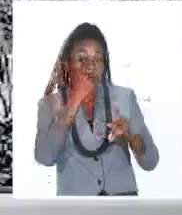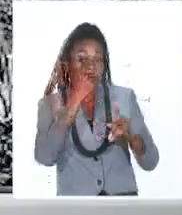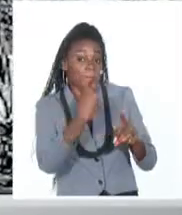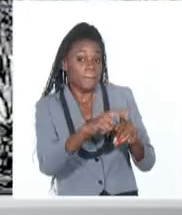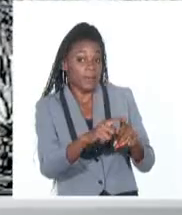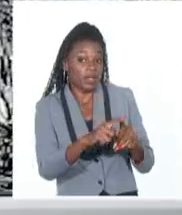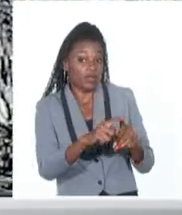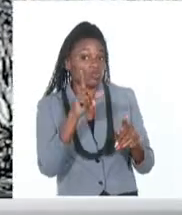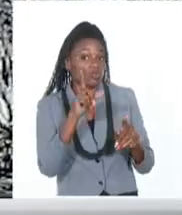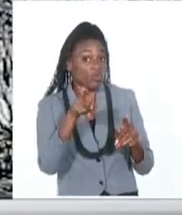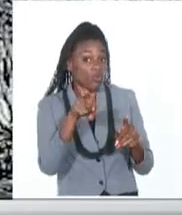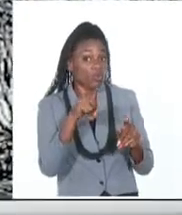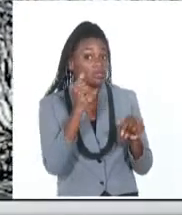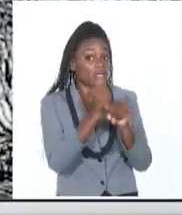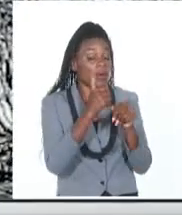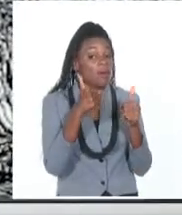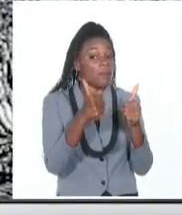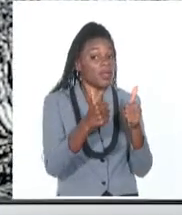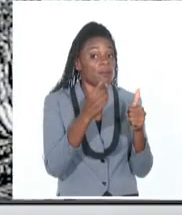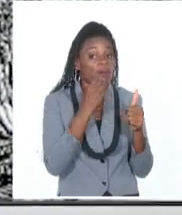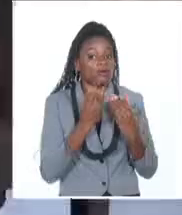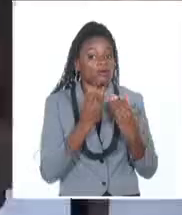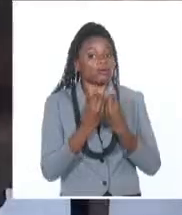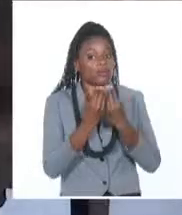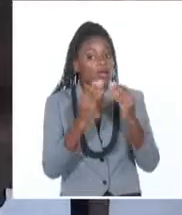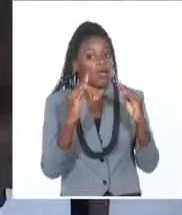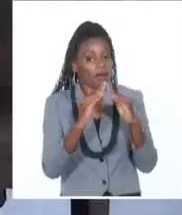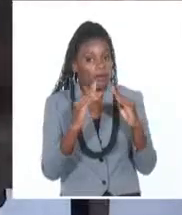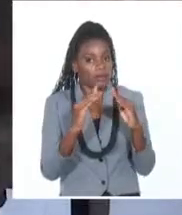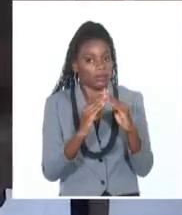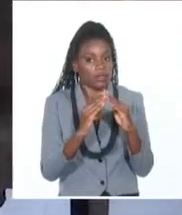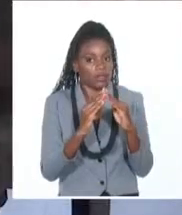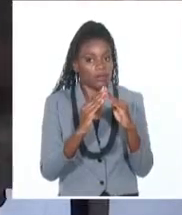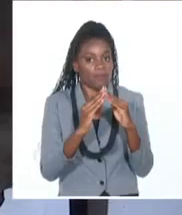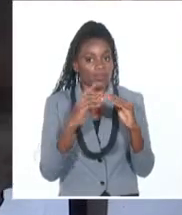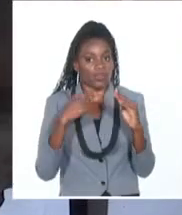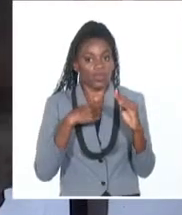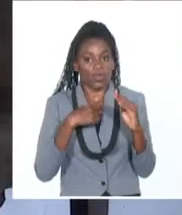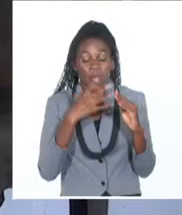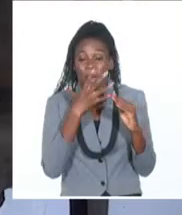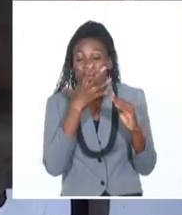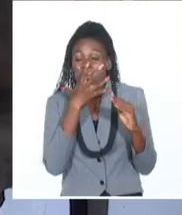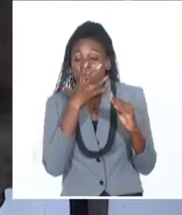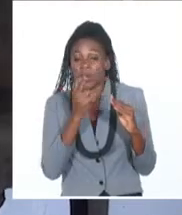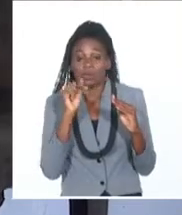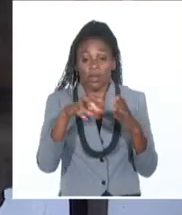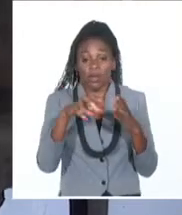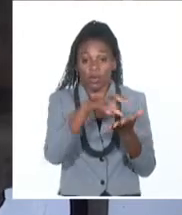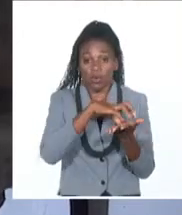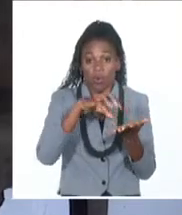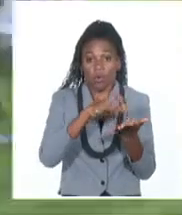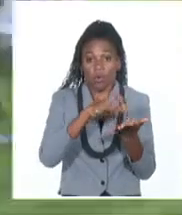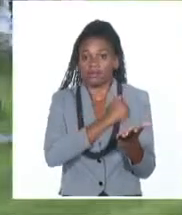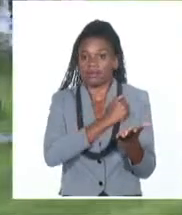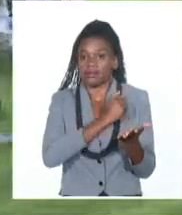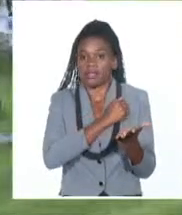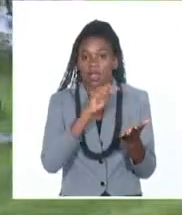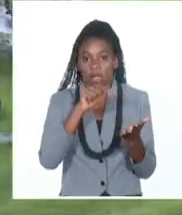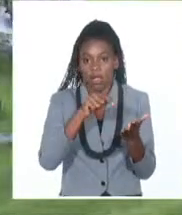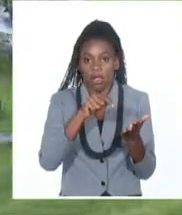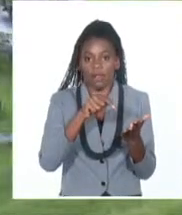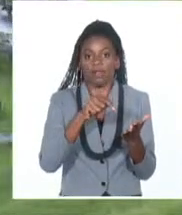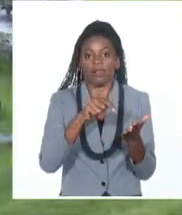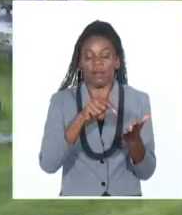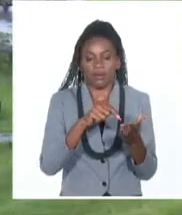ganártela. Mi vida laboral yo la comencé aquí. Yo no vivía en un lugar que me guste tanto, que yo lo cuide tanto y lo quiera tanto como me decía. Me encanta